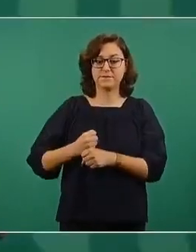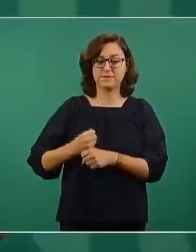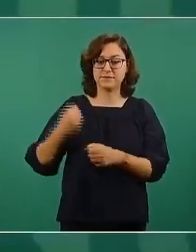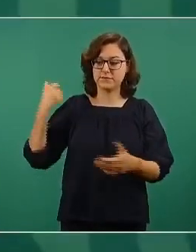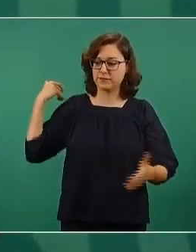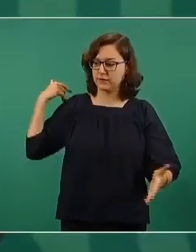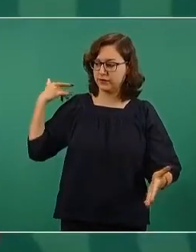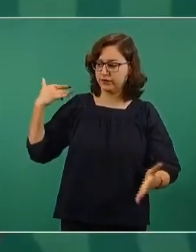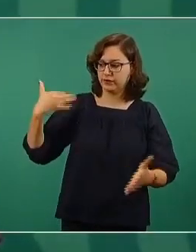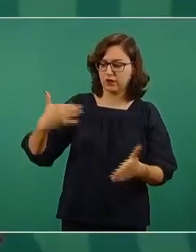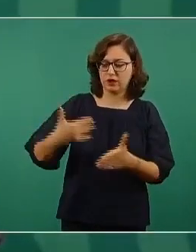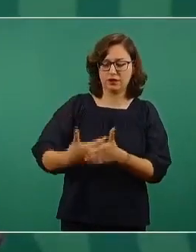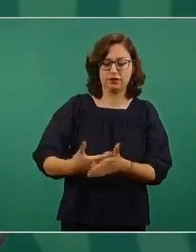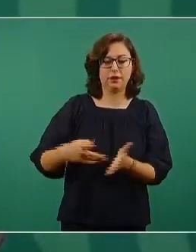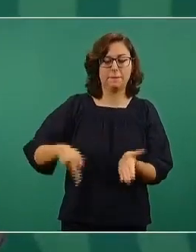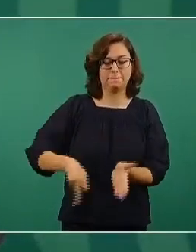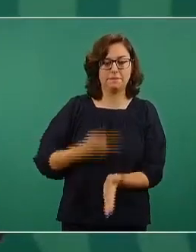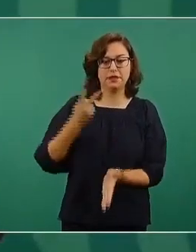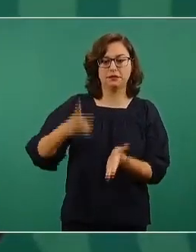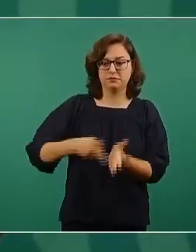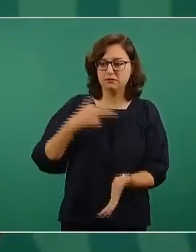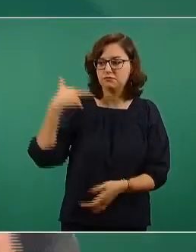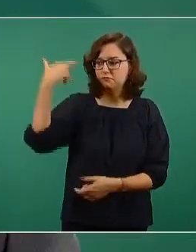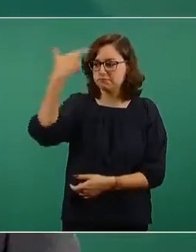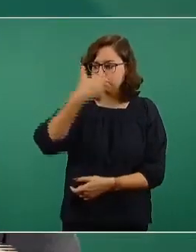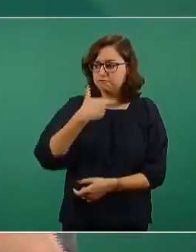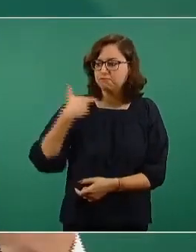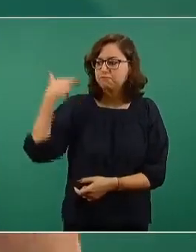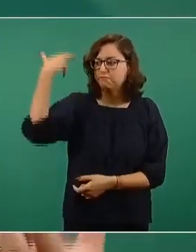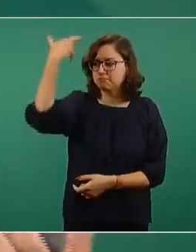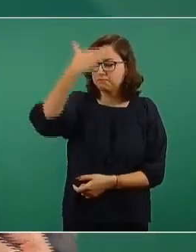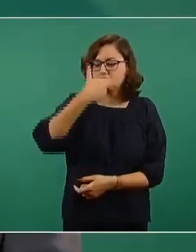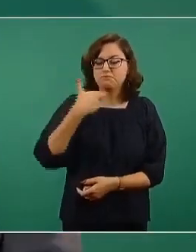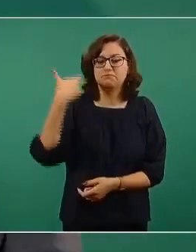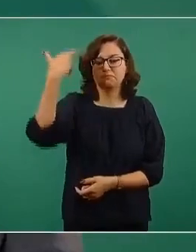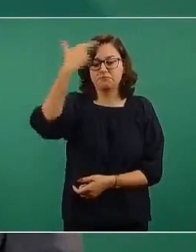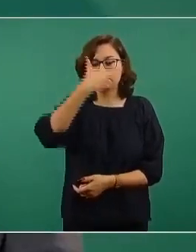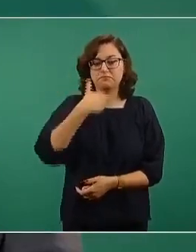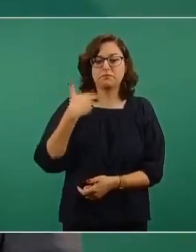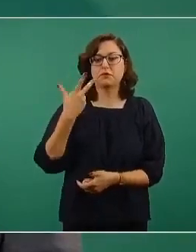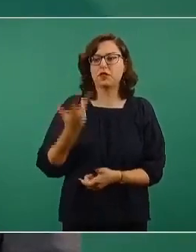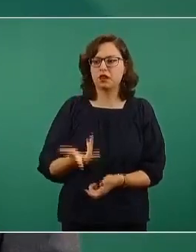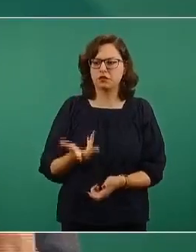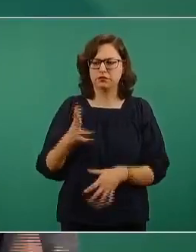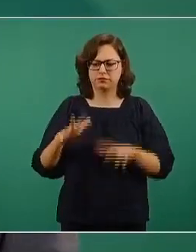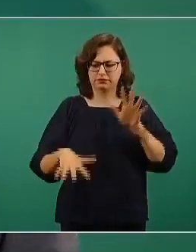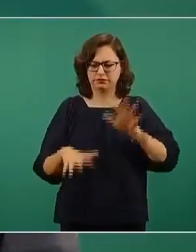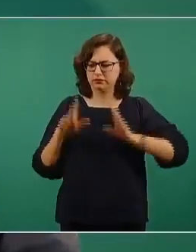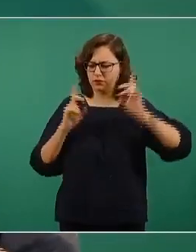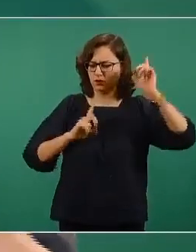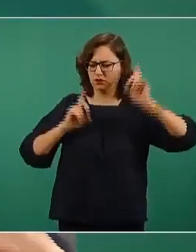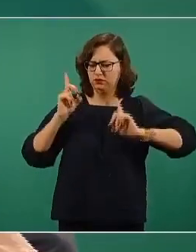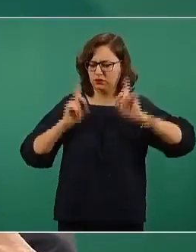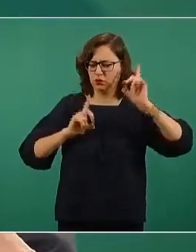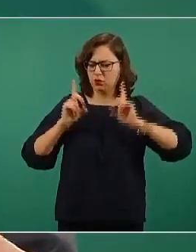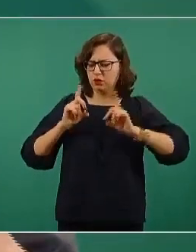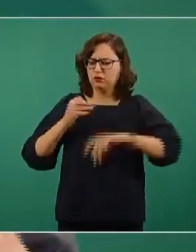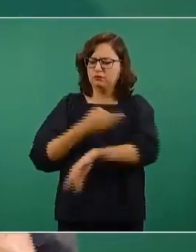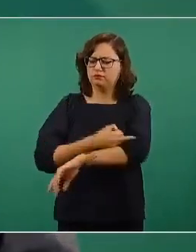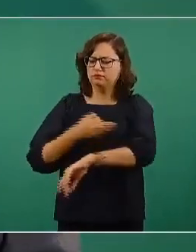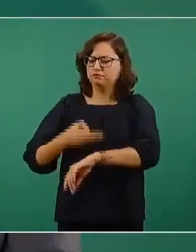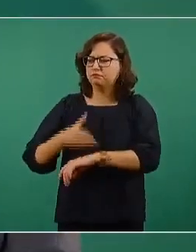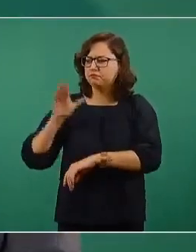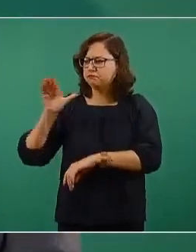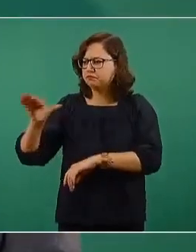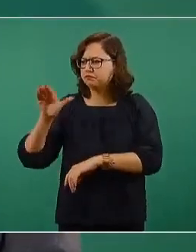se revisan todos y cada uno de ellos. E incluso muchas veces se busca a los familiares para que, si ellos